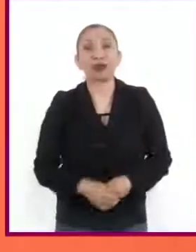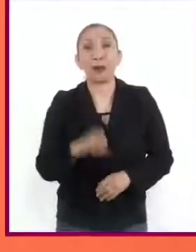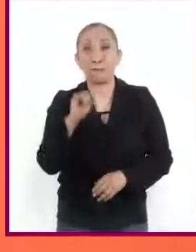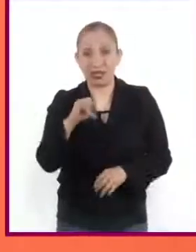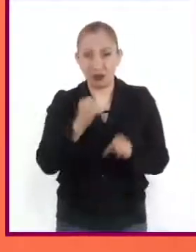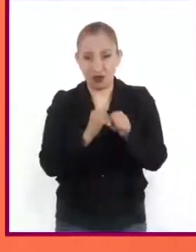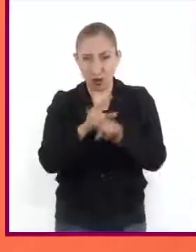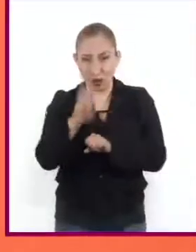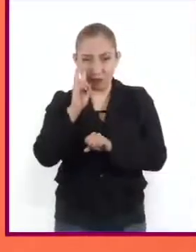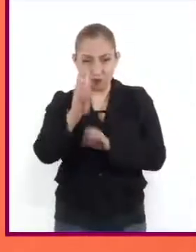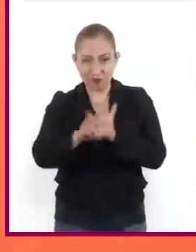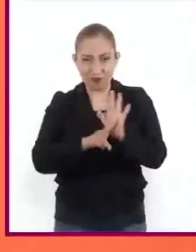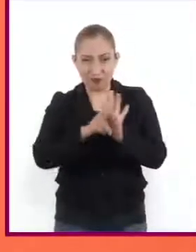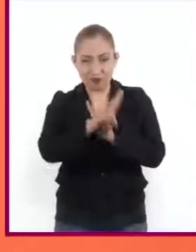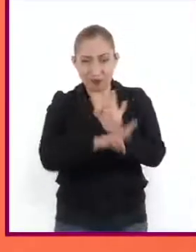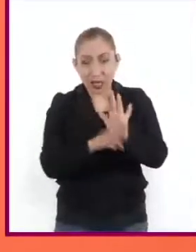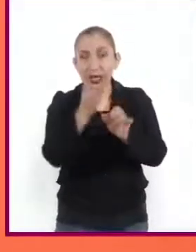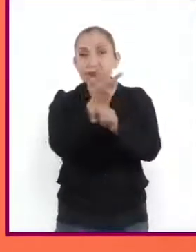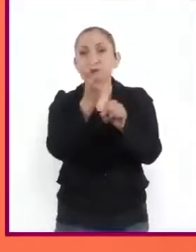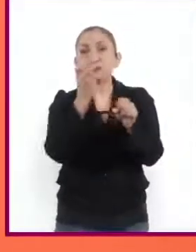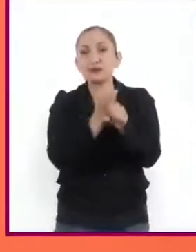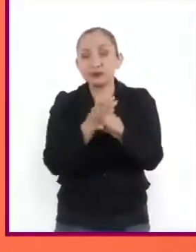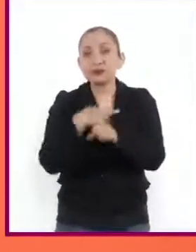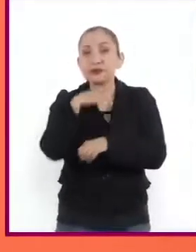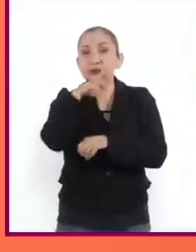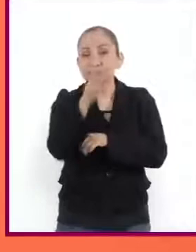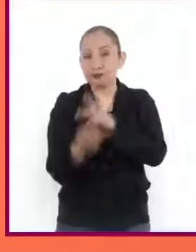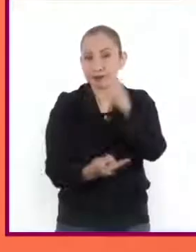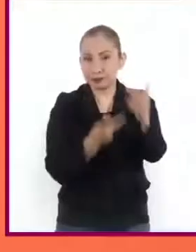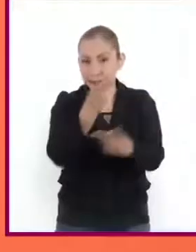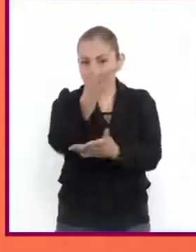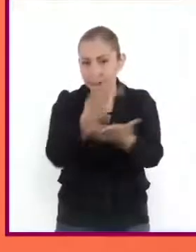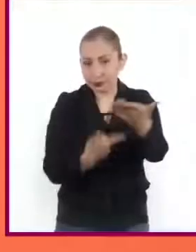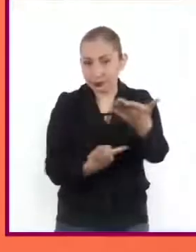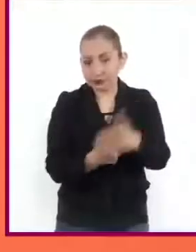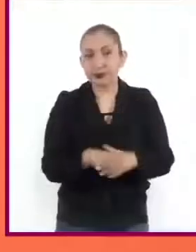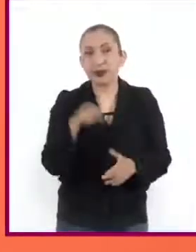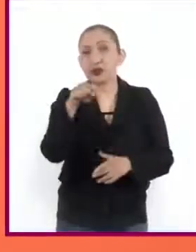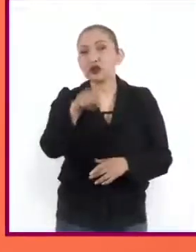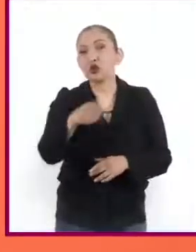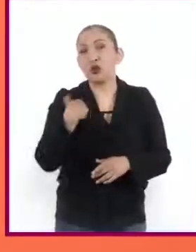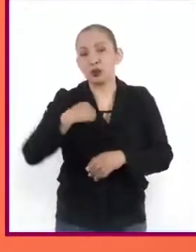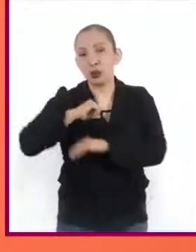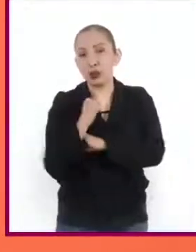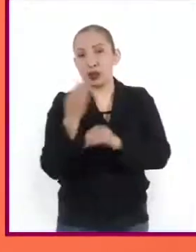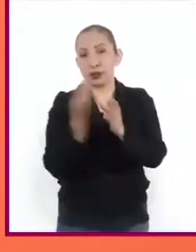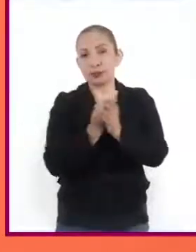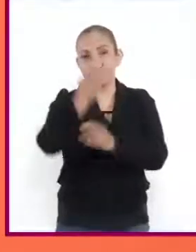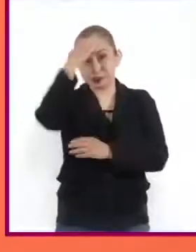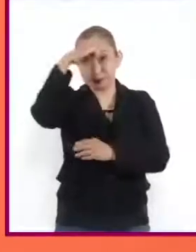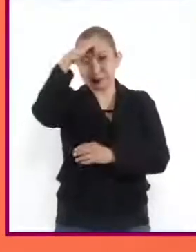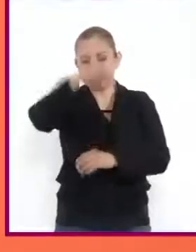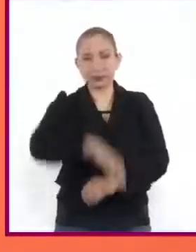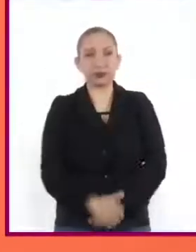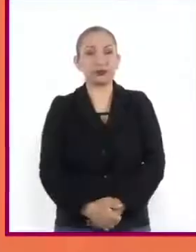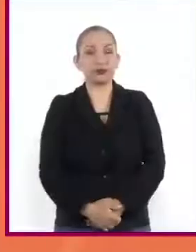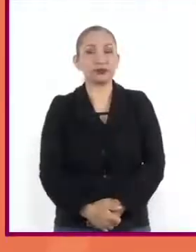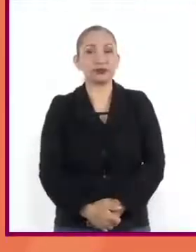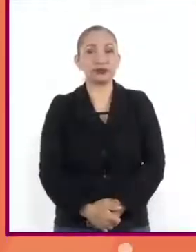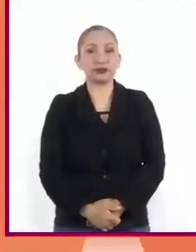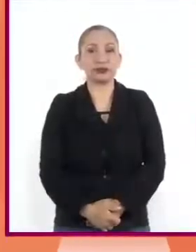en la información de los videos, los invitamos a responder las siguientes preguntas para que las guarden en su carpeta de